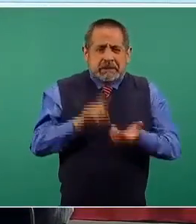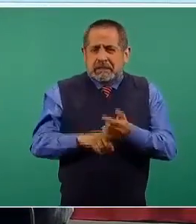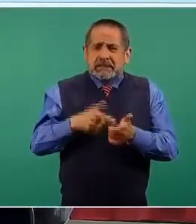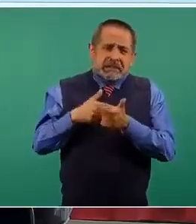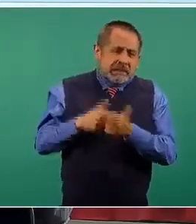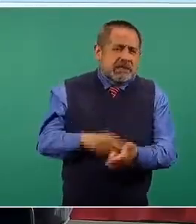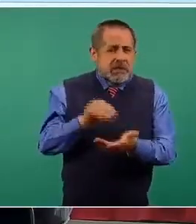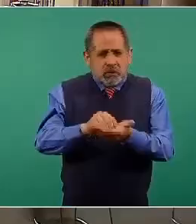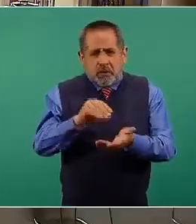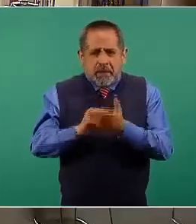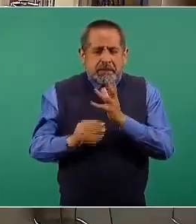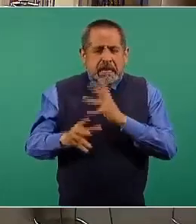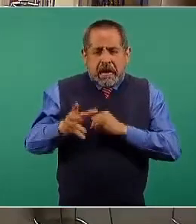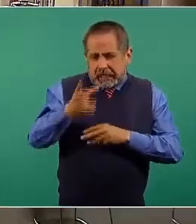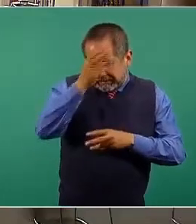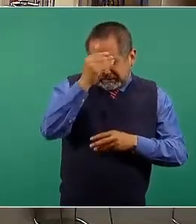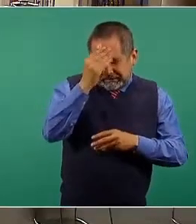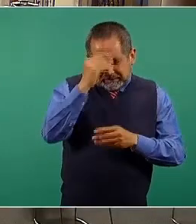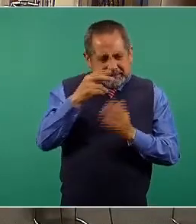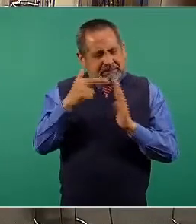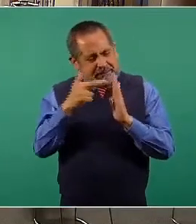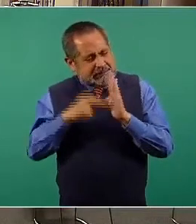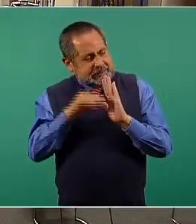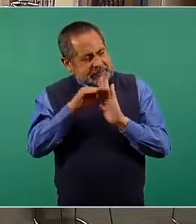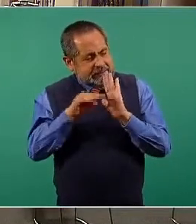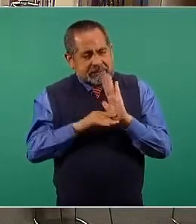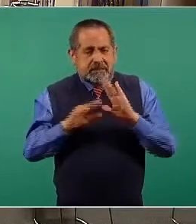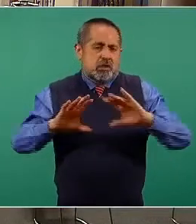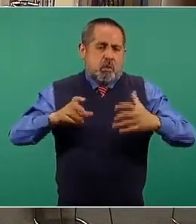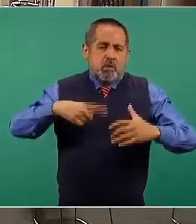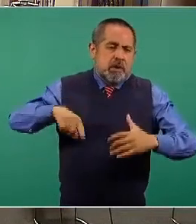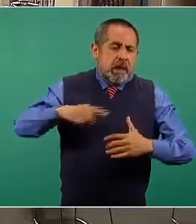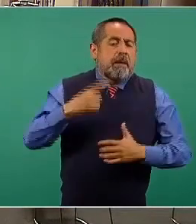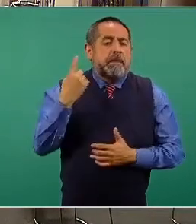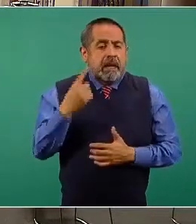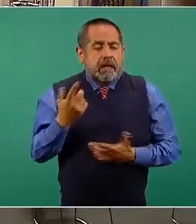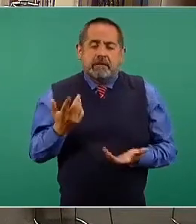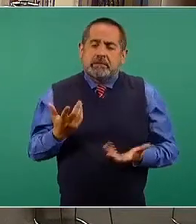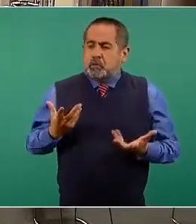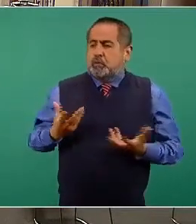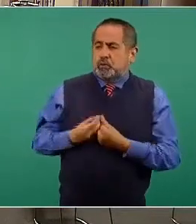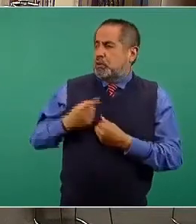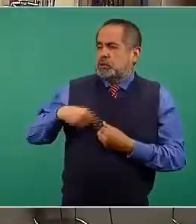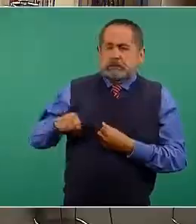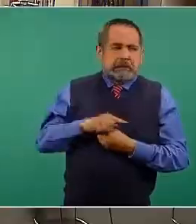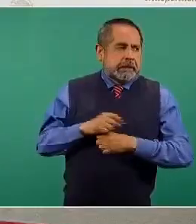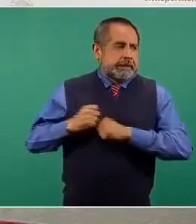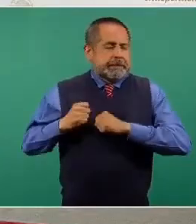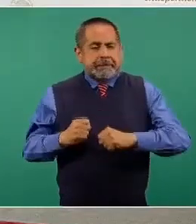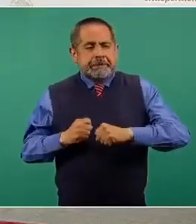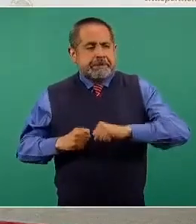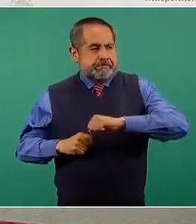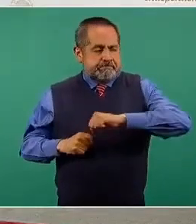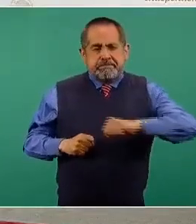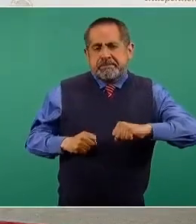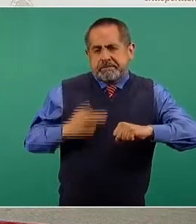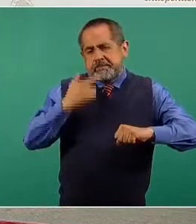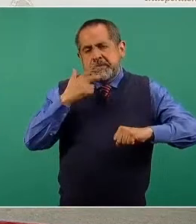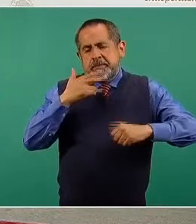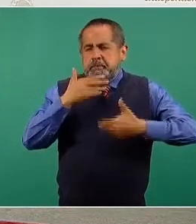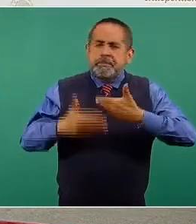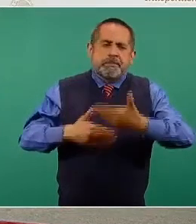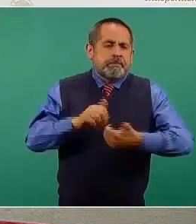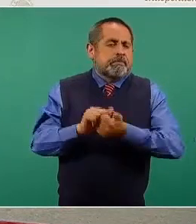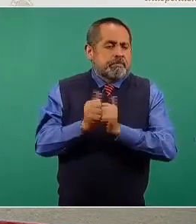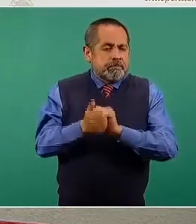fortaleciendo estas medidas y estas acciones en comunidad, para que juntos podamos fortalecer y sobre todo